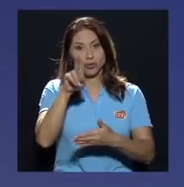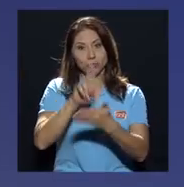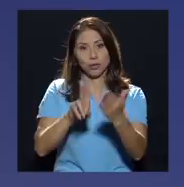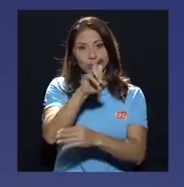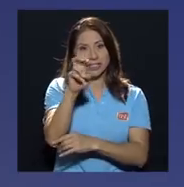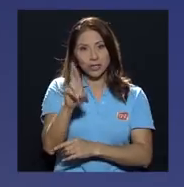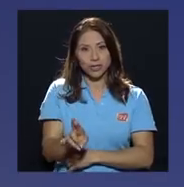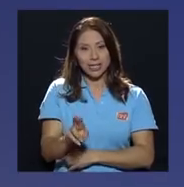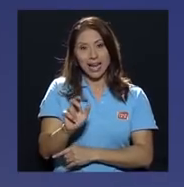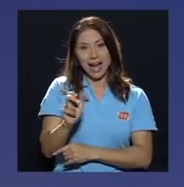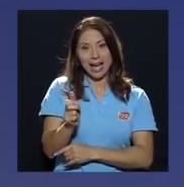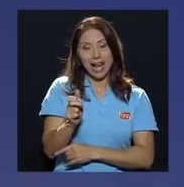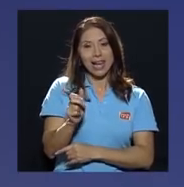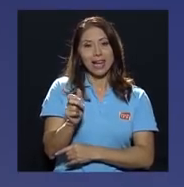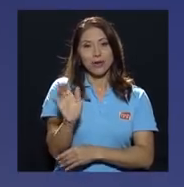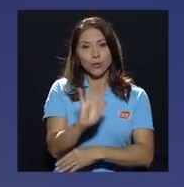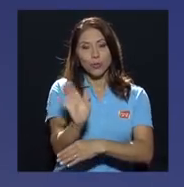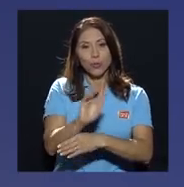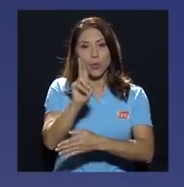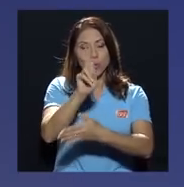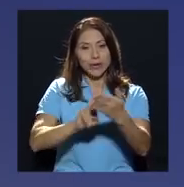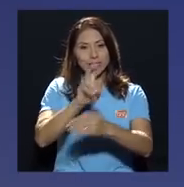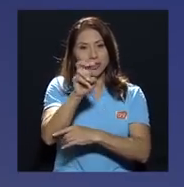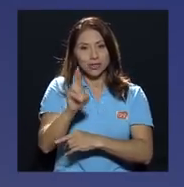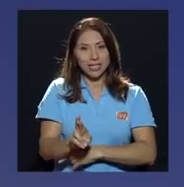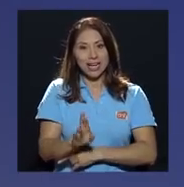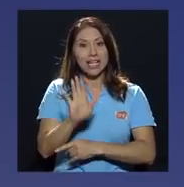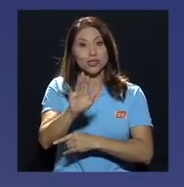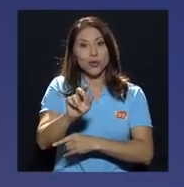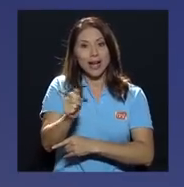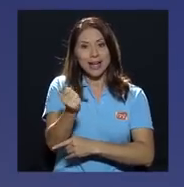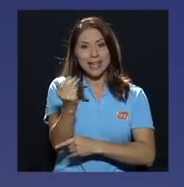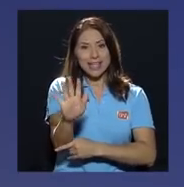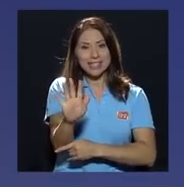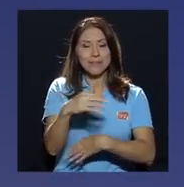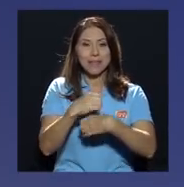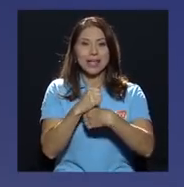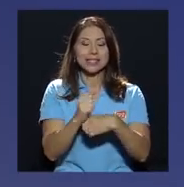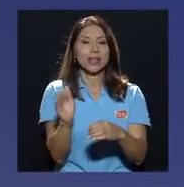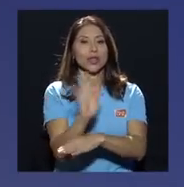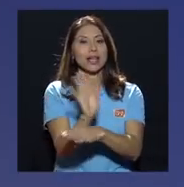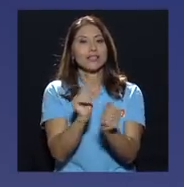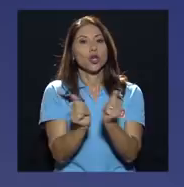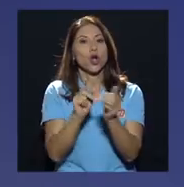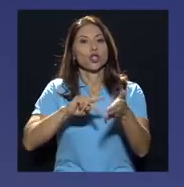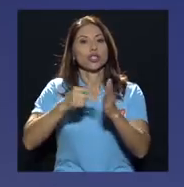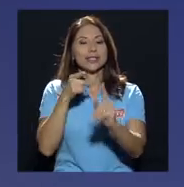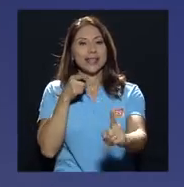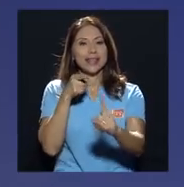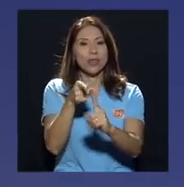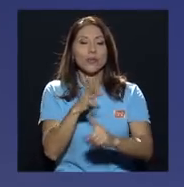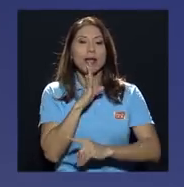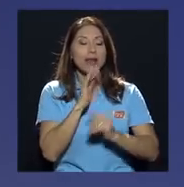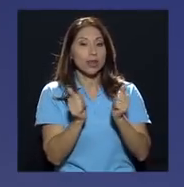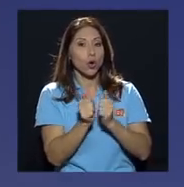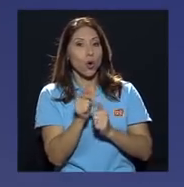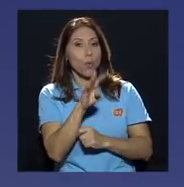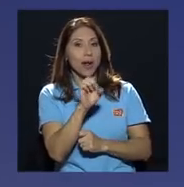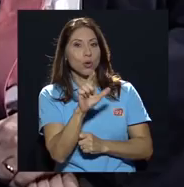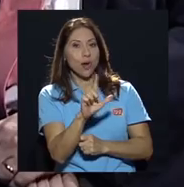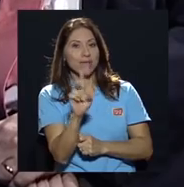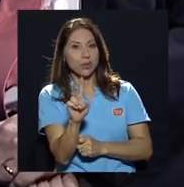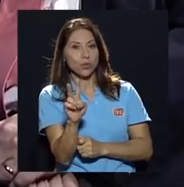estamos desde la universidad de costa rica en canal la universidad de costa rica su canal quien se haciendo televisión con sentido conversando con don manuel